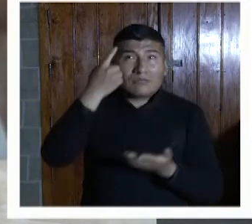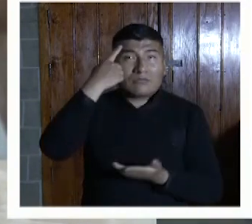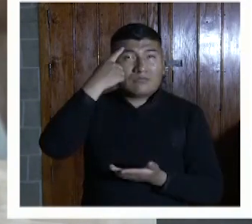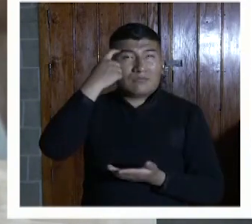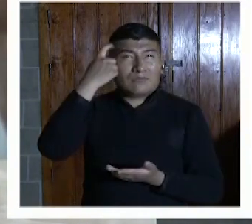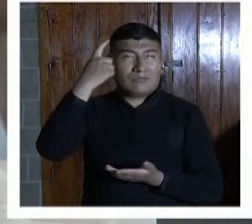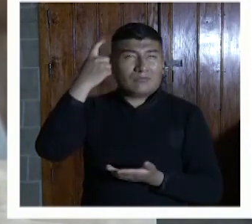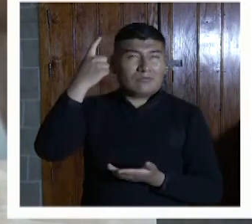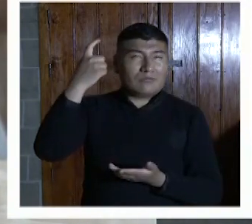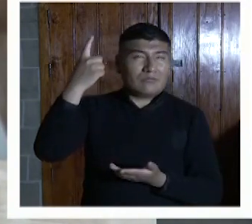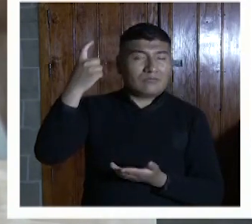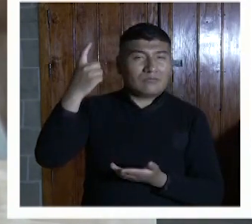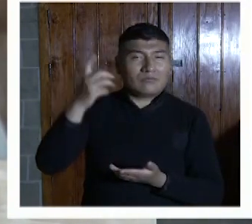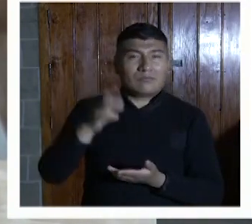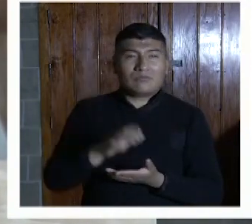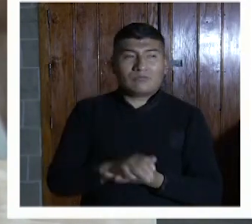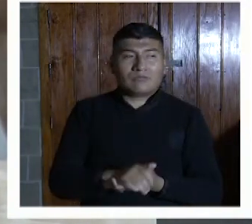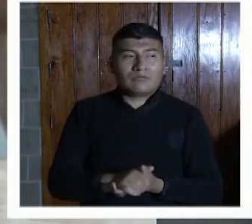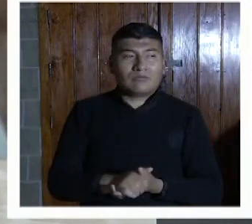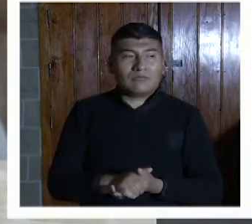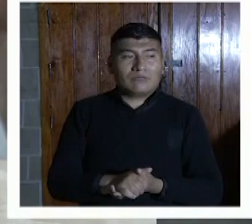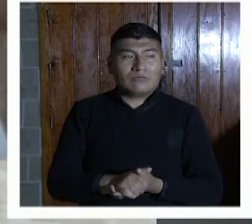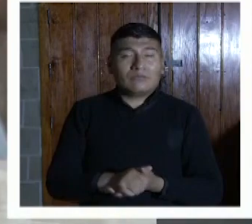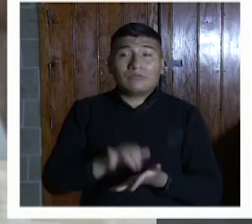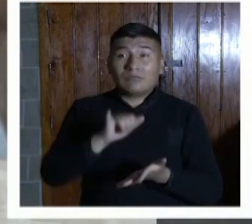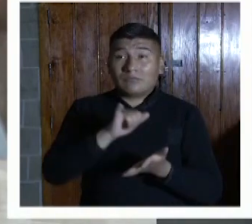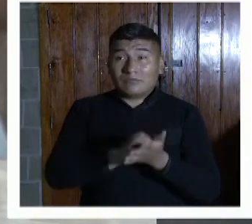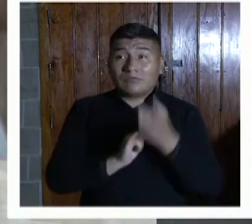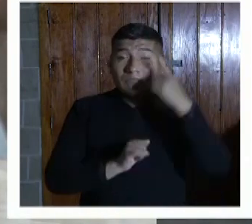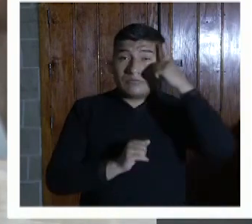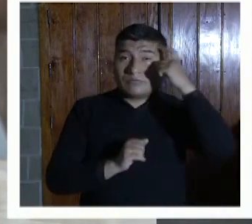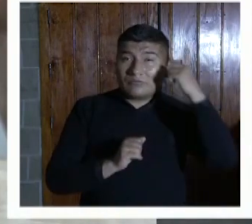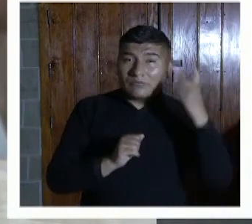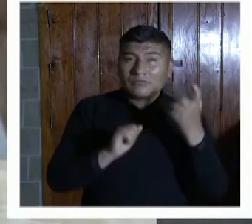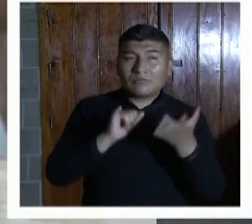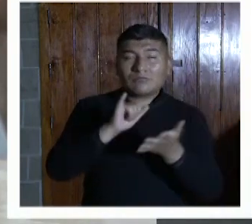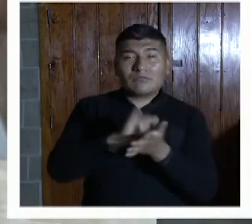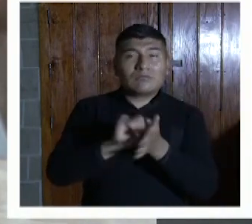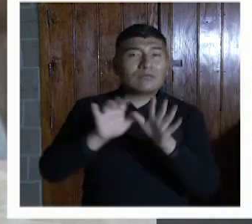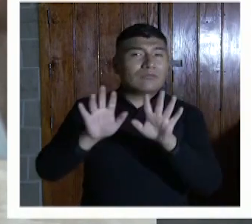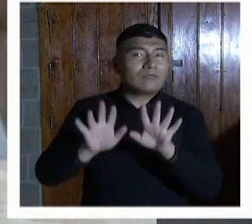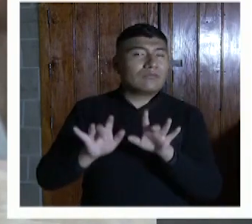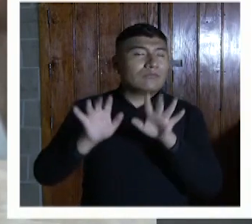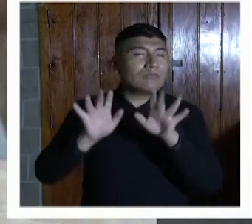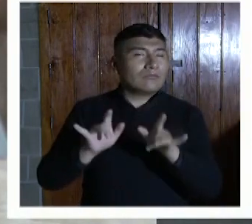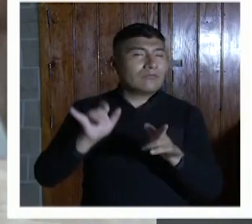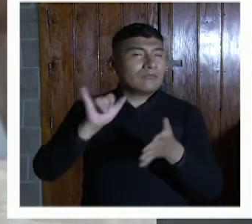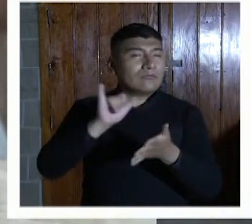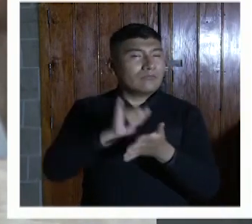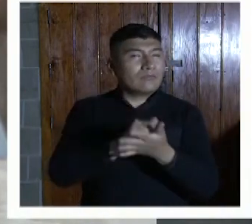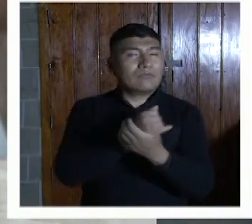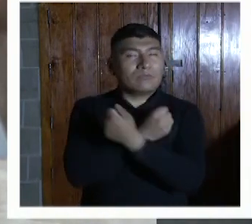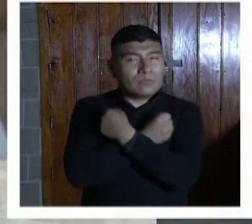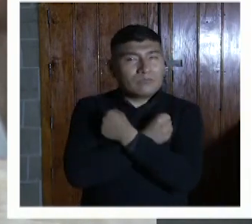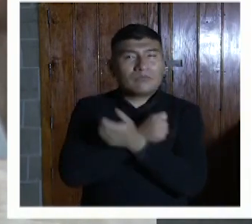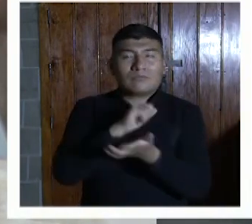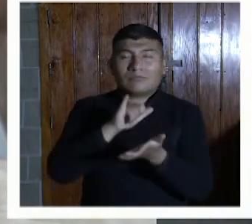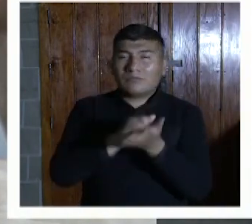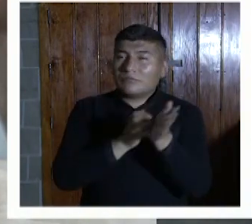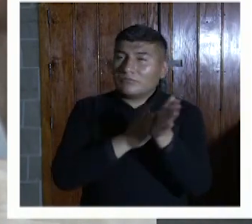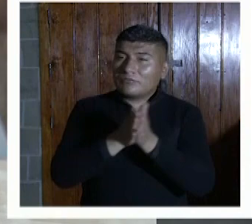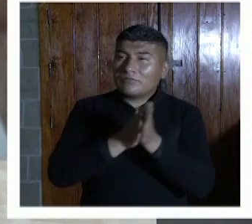al estilo de María. Esos sueños, esos anhelos, ese amor, esa pasión por la vida,